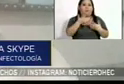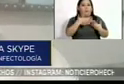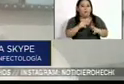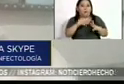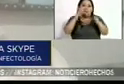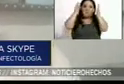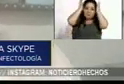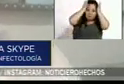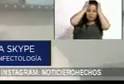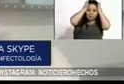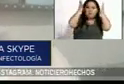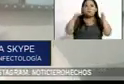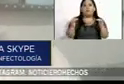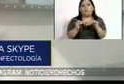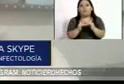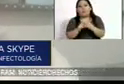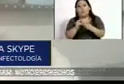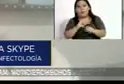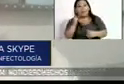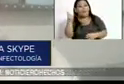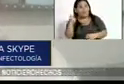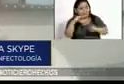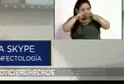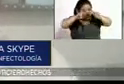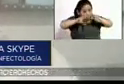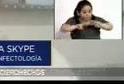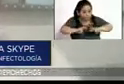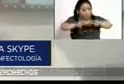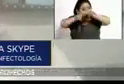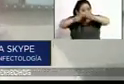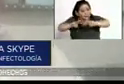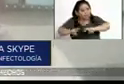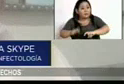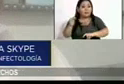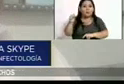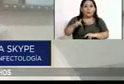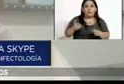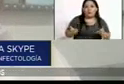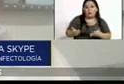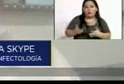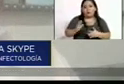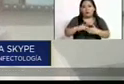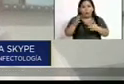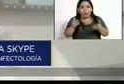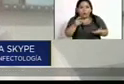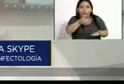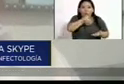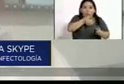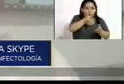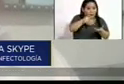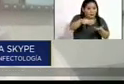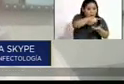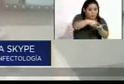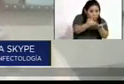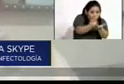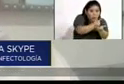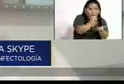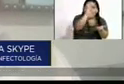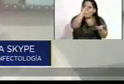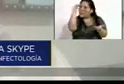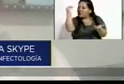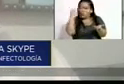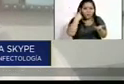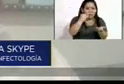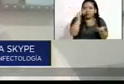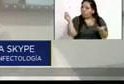cerebro, etc. O sea, son estudios que están haciendo en este momento como una recolección de datos de diferentes países, los cuales